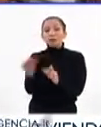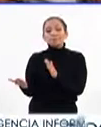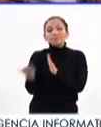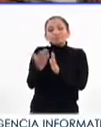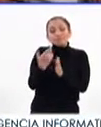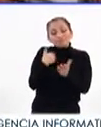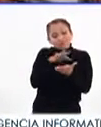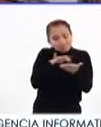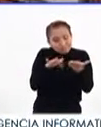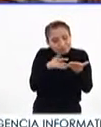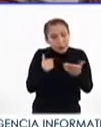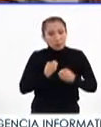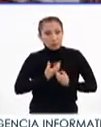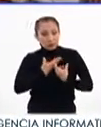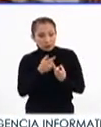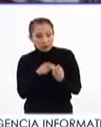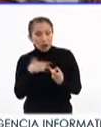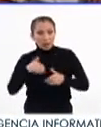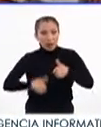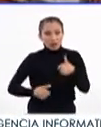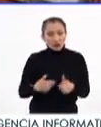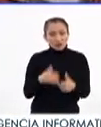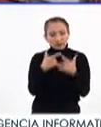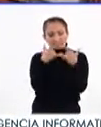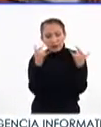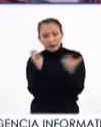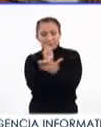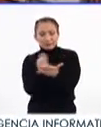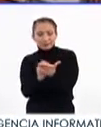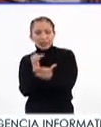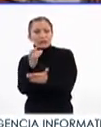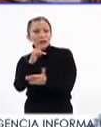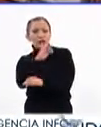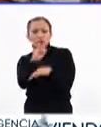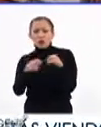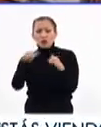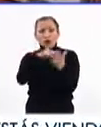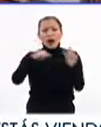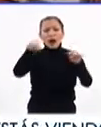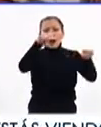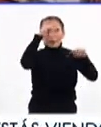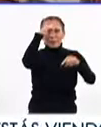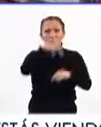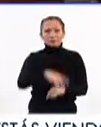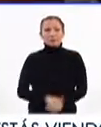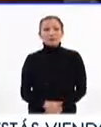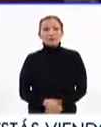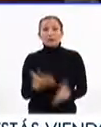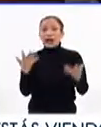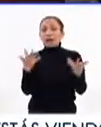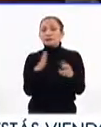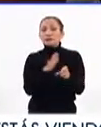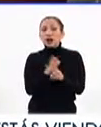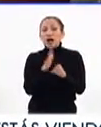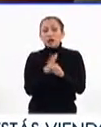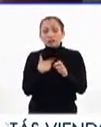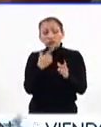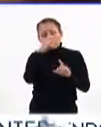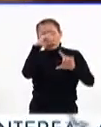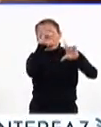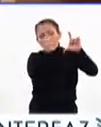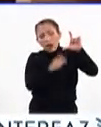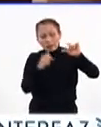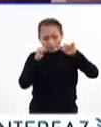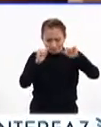acercar la literatura, poesía, teatro, crónica y ensayo a todos los rincones del país, creando una república